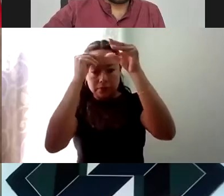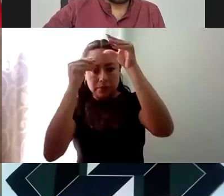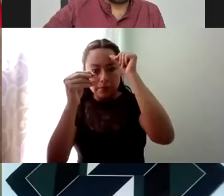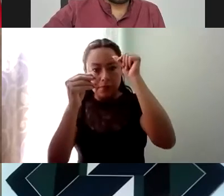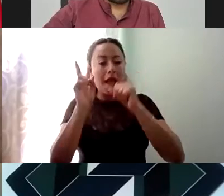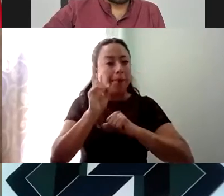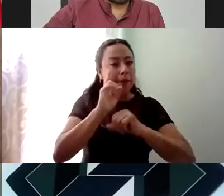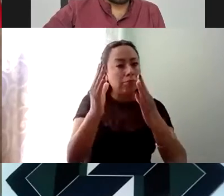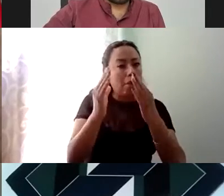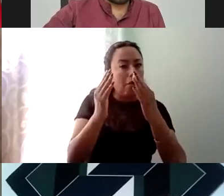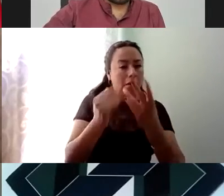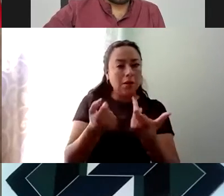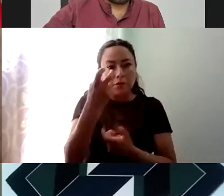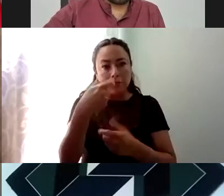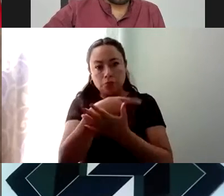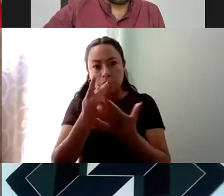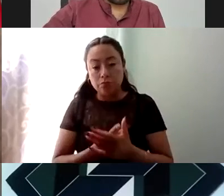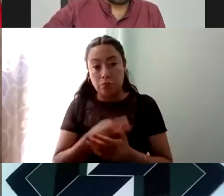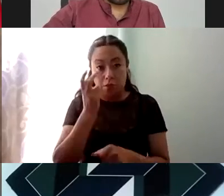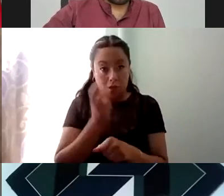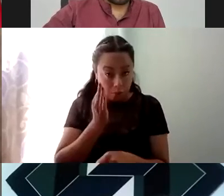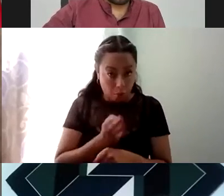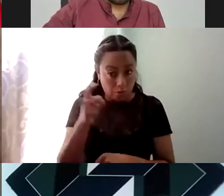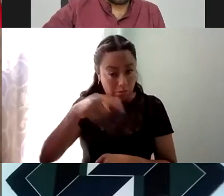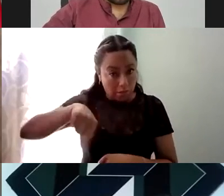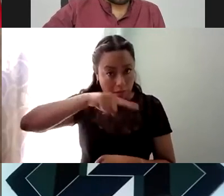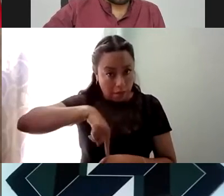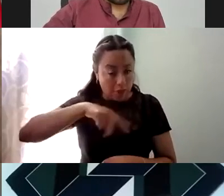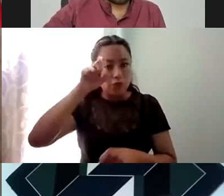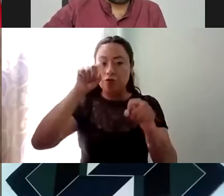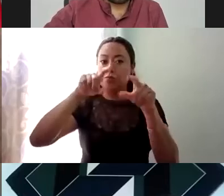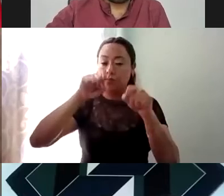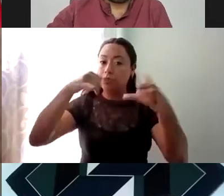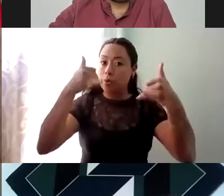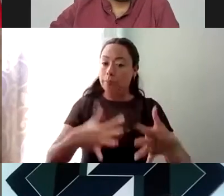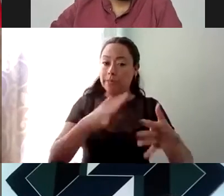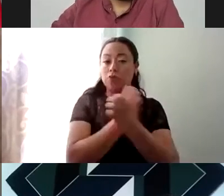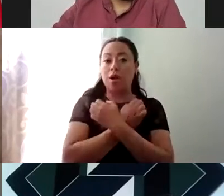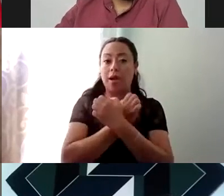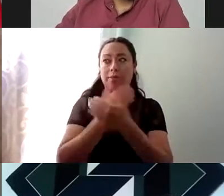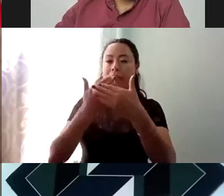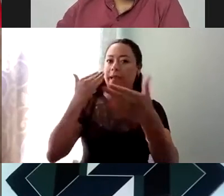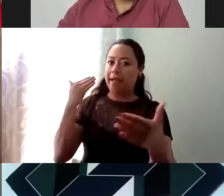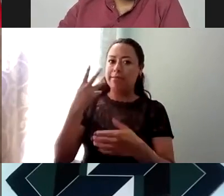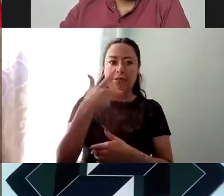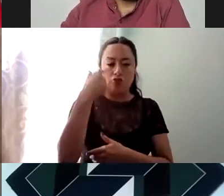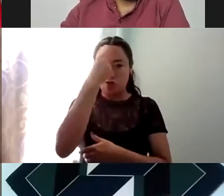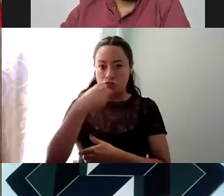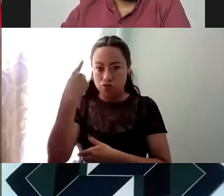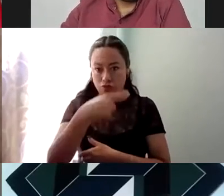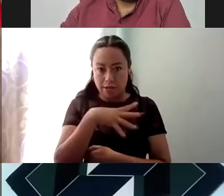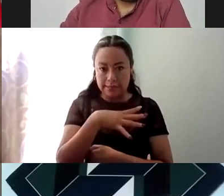que no necesariamente tienen la misma carga académica de 8 horas que tenían cuando iban a la